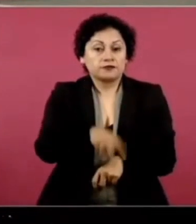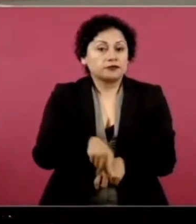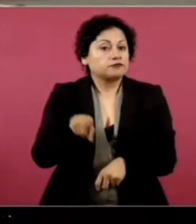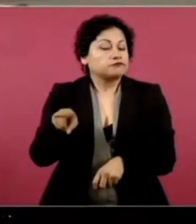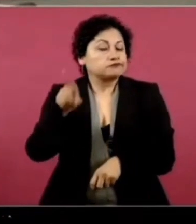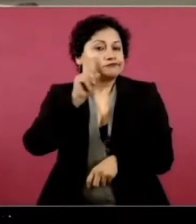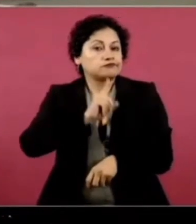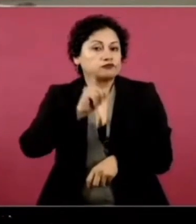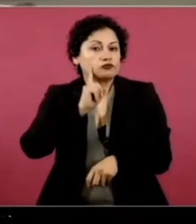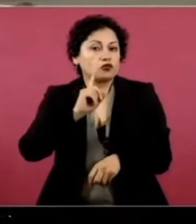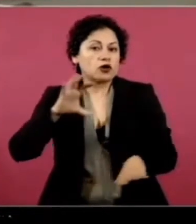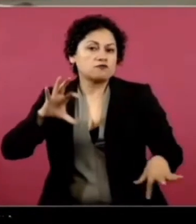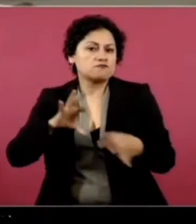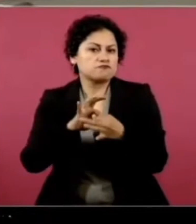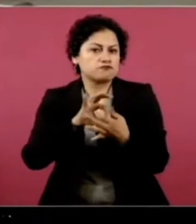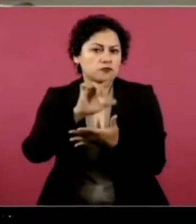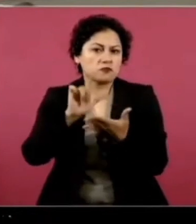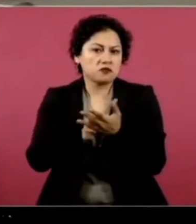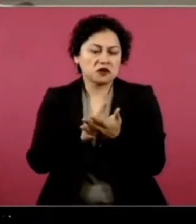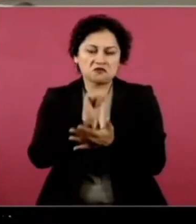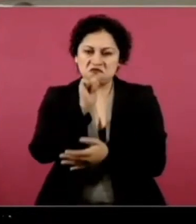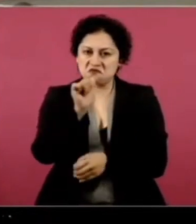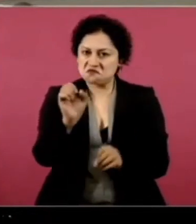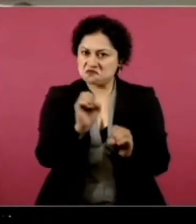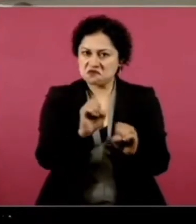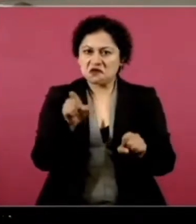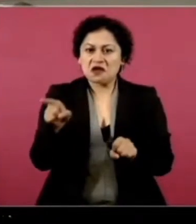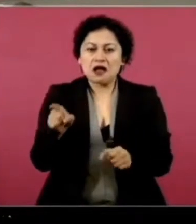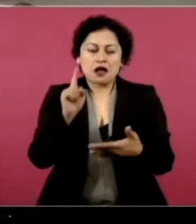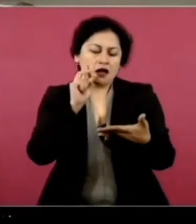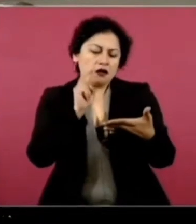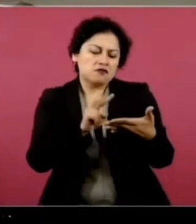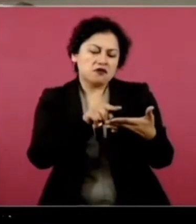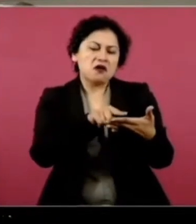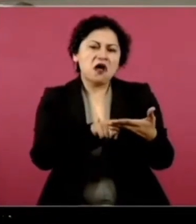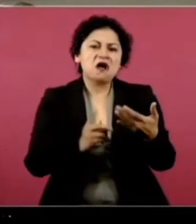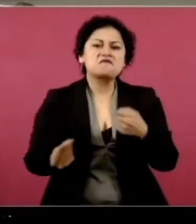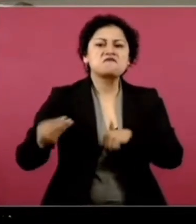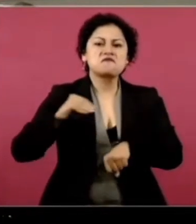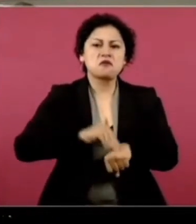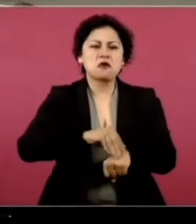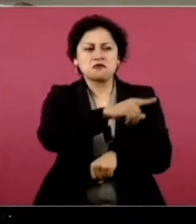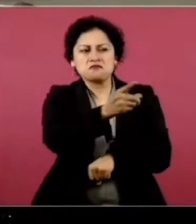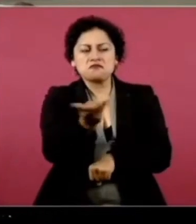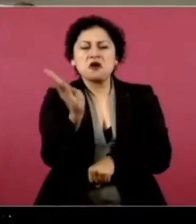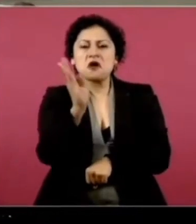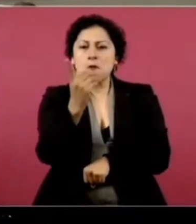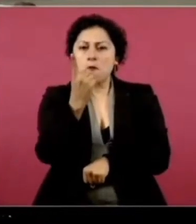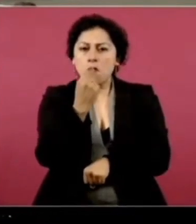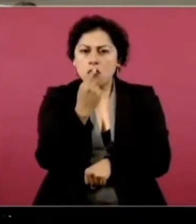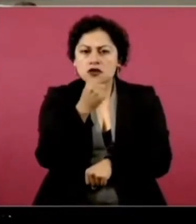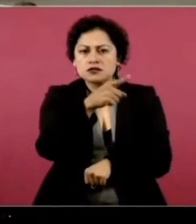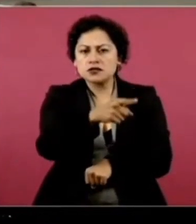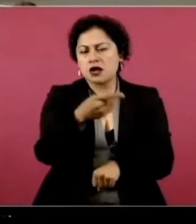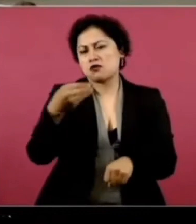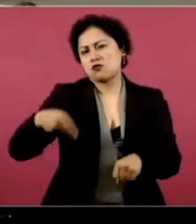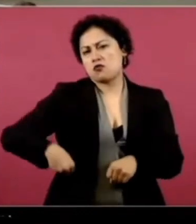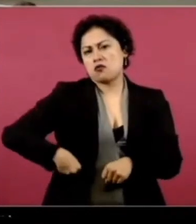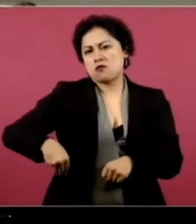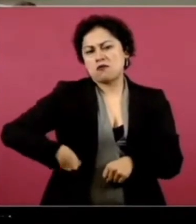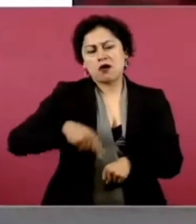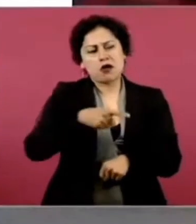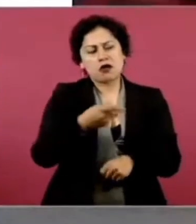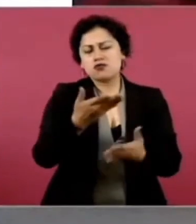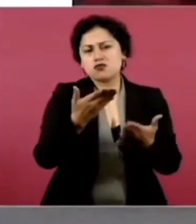motivar legalmente, descalifica la labor de los policías y argumenta que estos realizan detenciones injustificadas